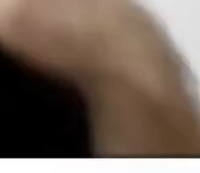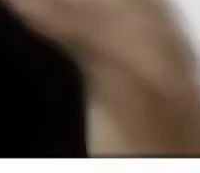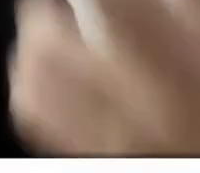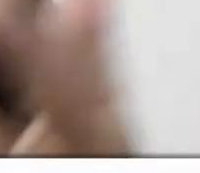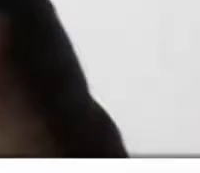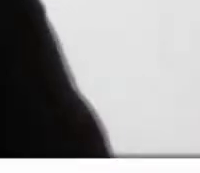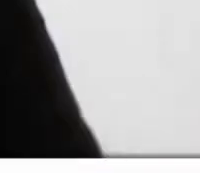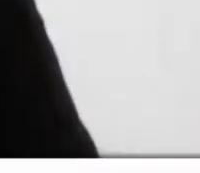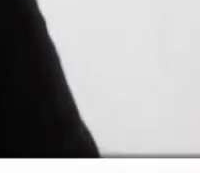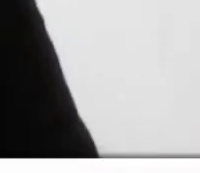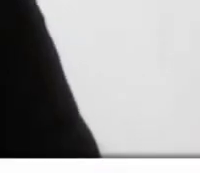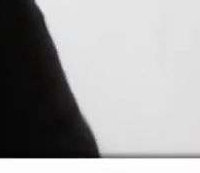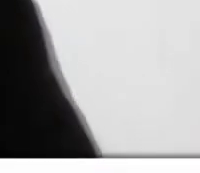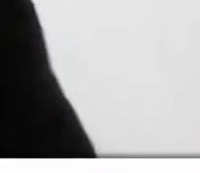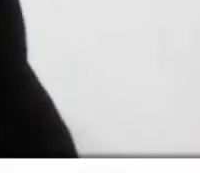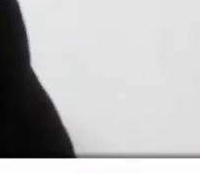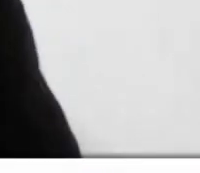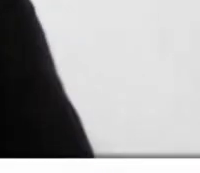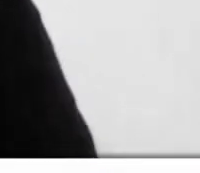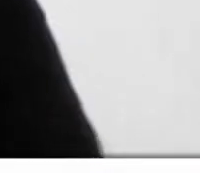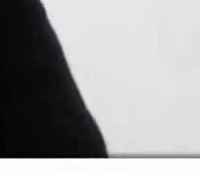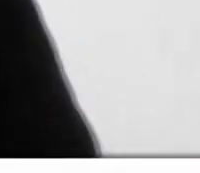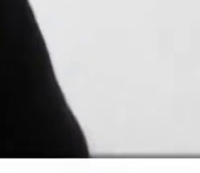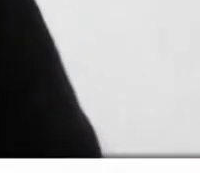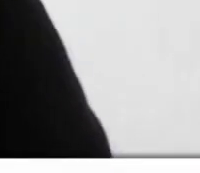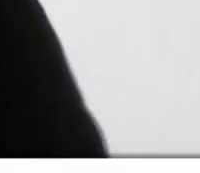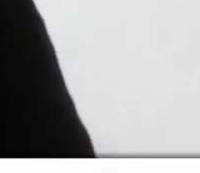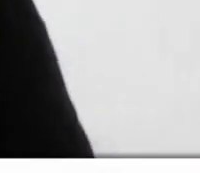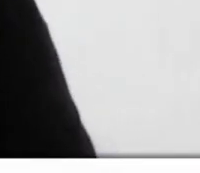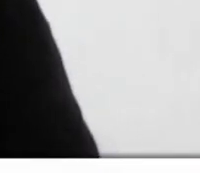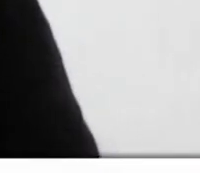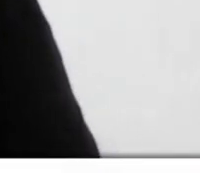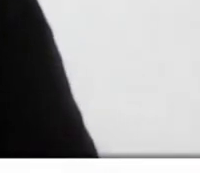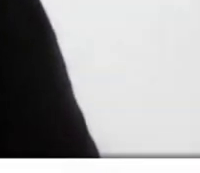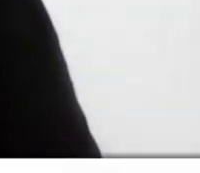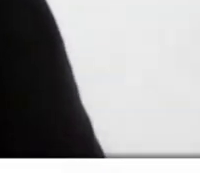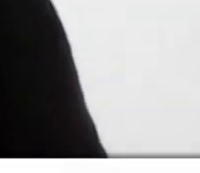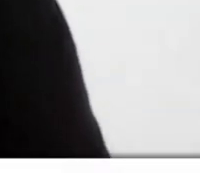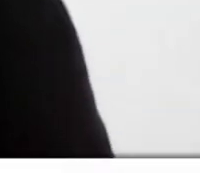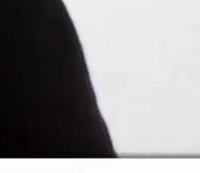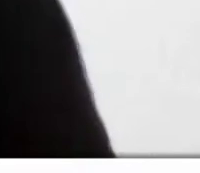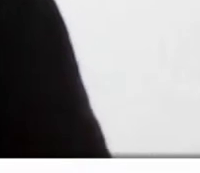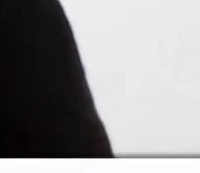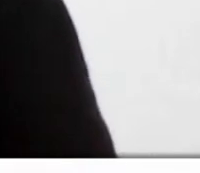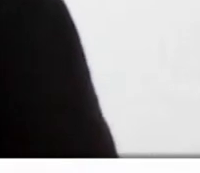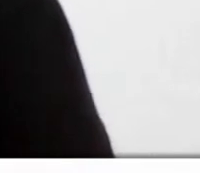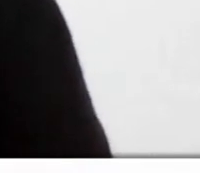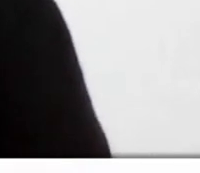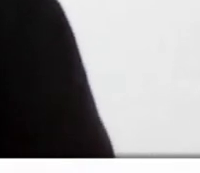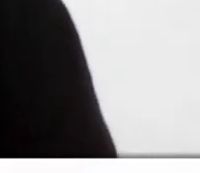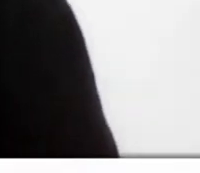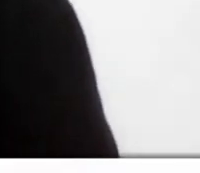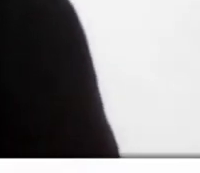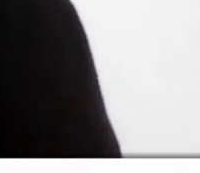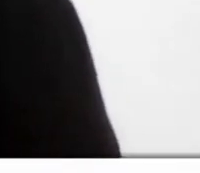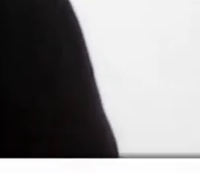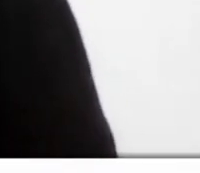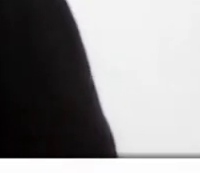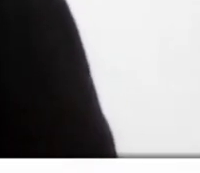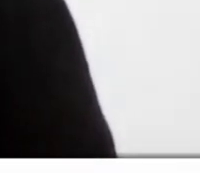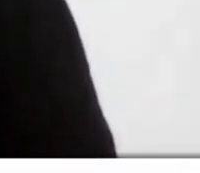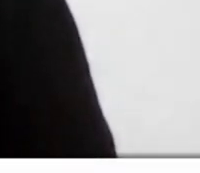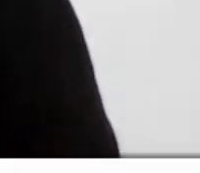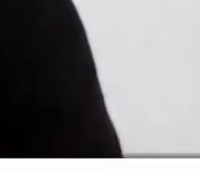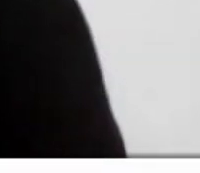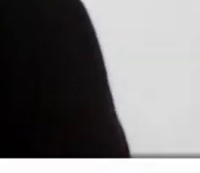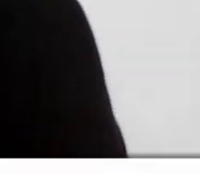para no volver a tomar la palabra después, tiene que ver con algo que resulta a todas